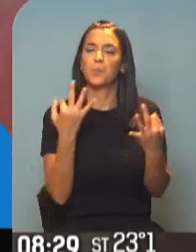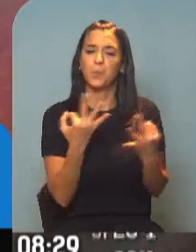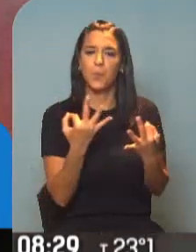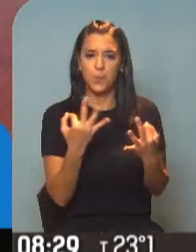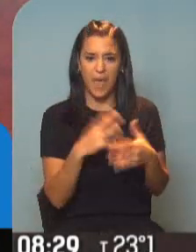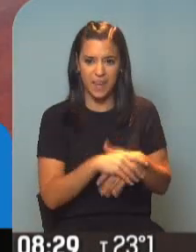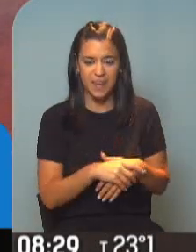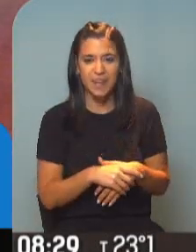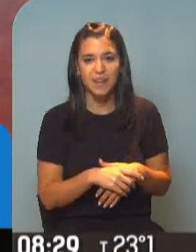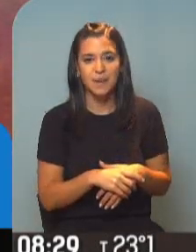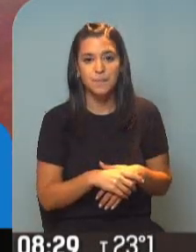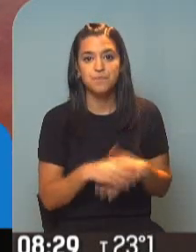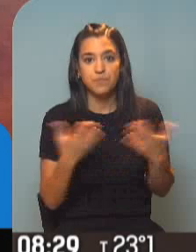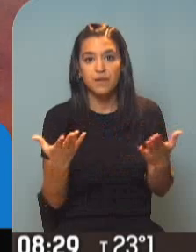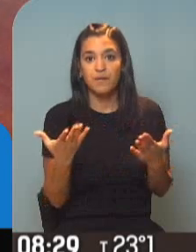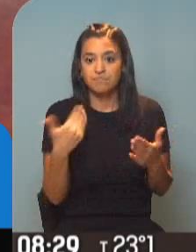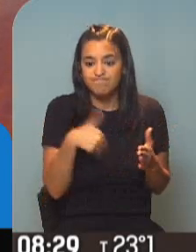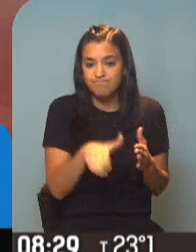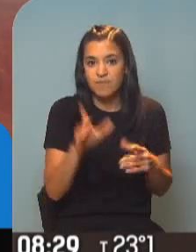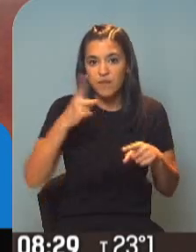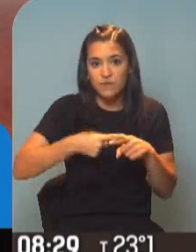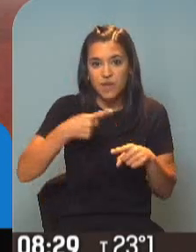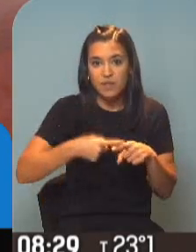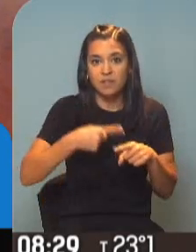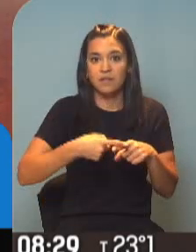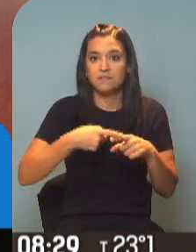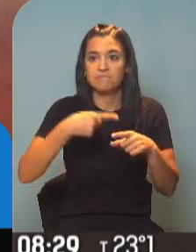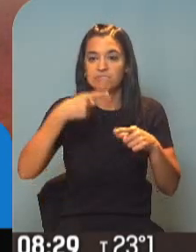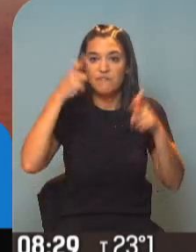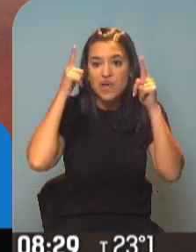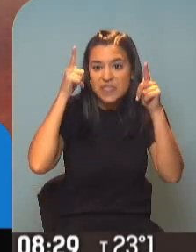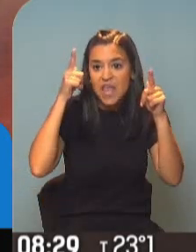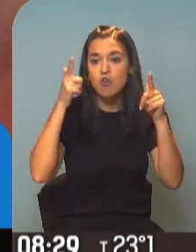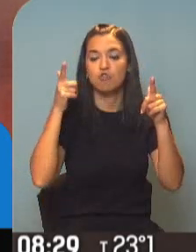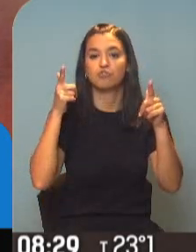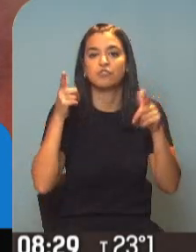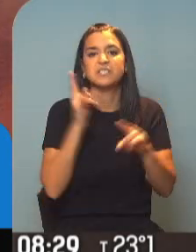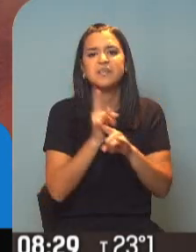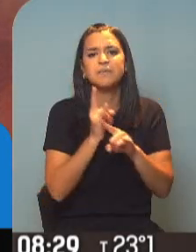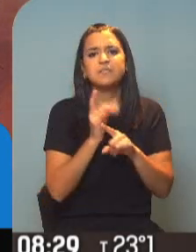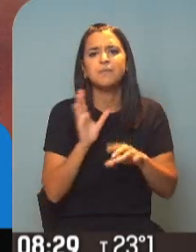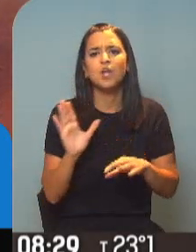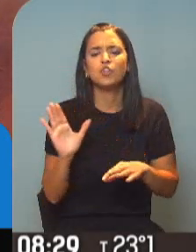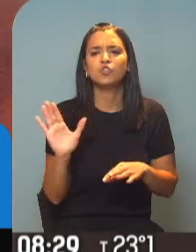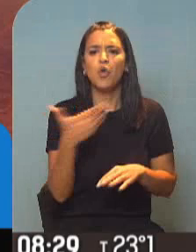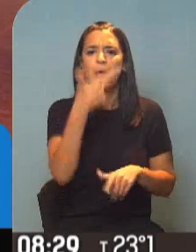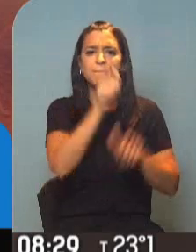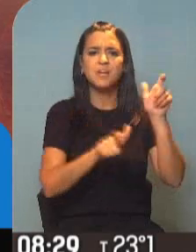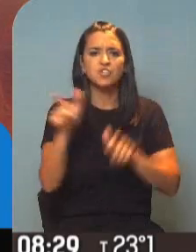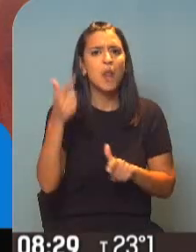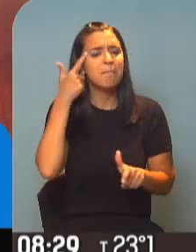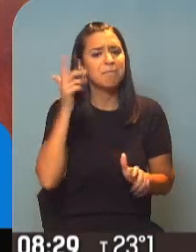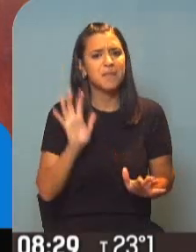muy bien claro llegan a fiestas y los festejos y siempre a todo el mundo se le ocurre